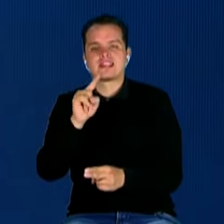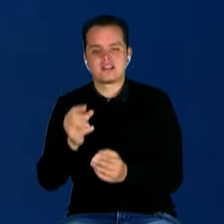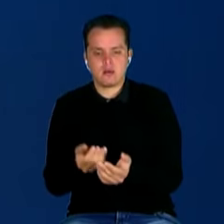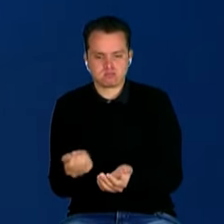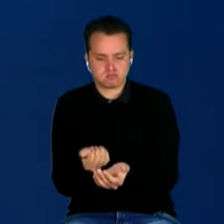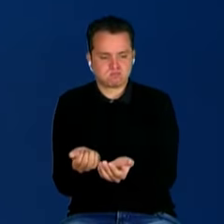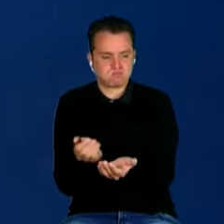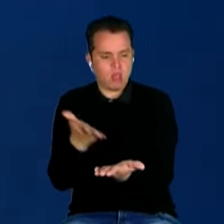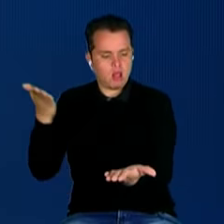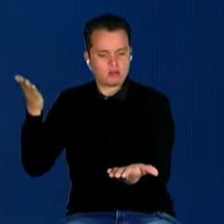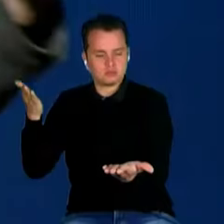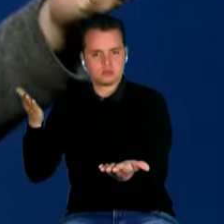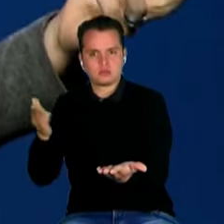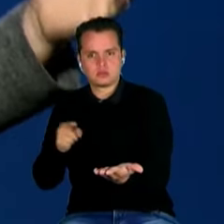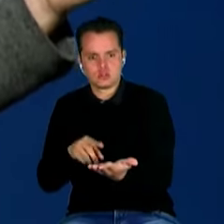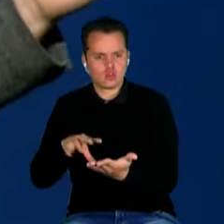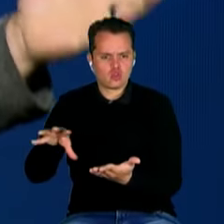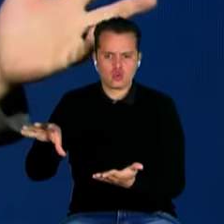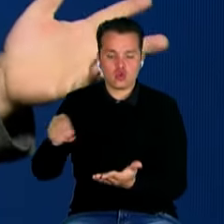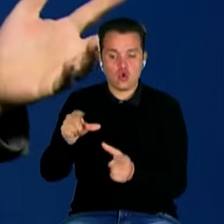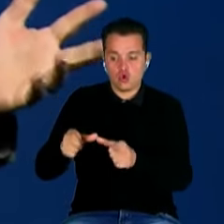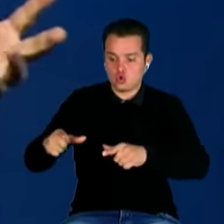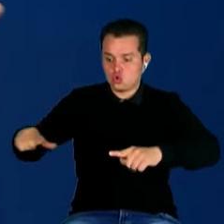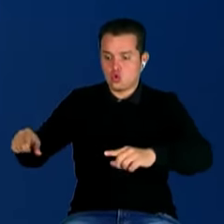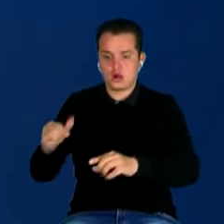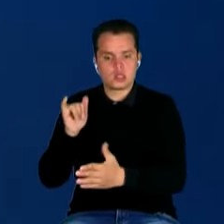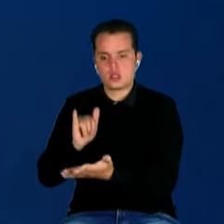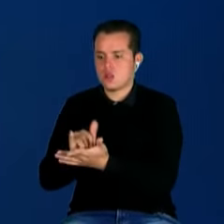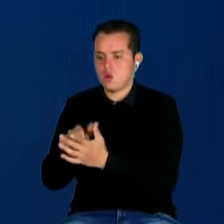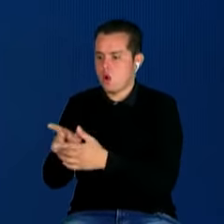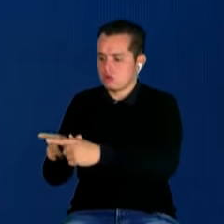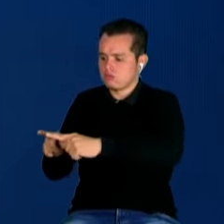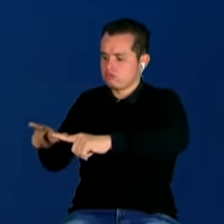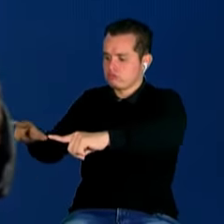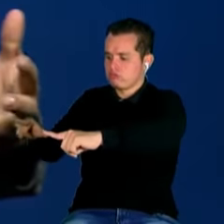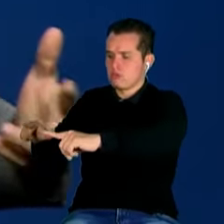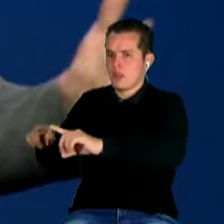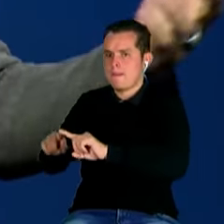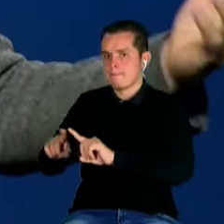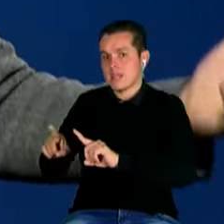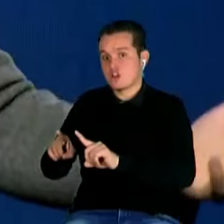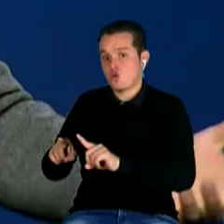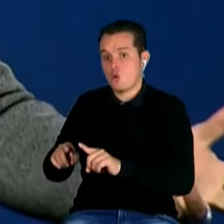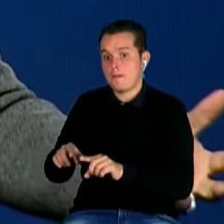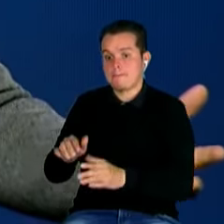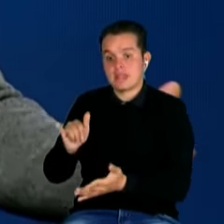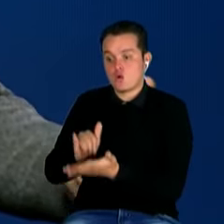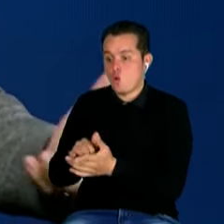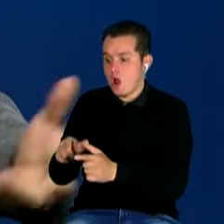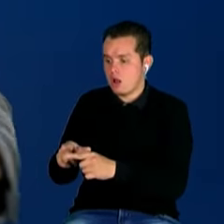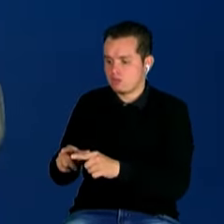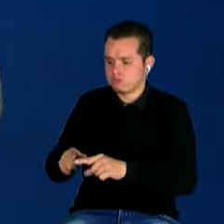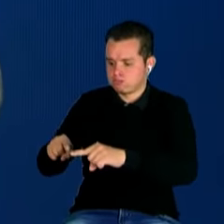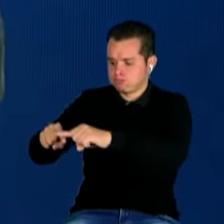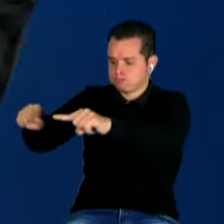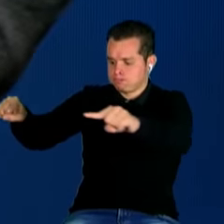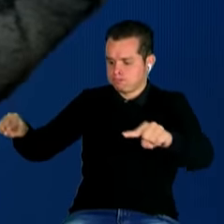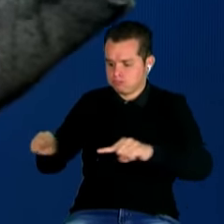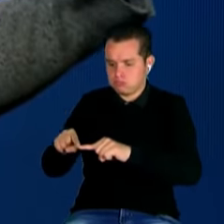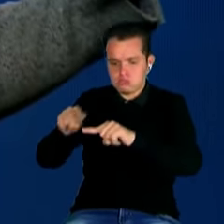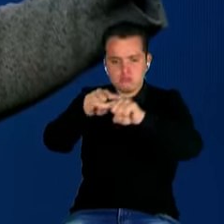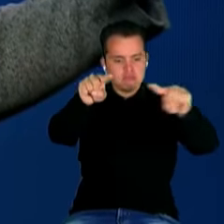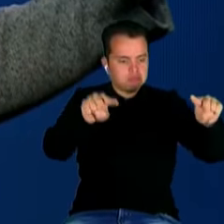los todos los lotes eran del mismo tamaño, pero no todos los lotes eran en el mismo lugar. Así que habían